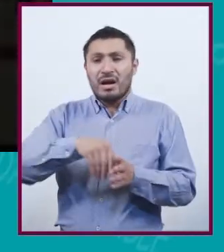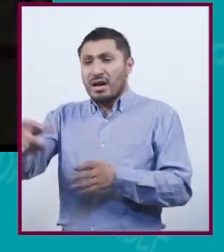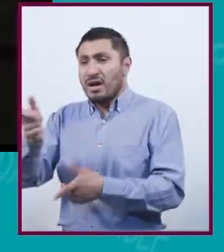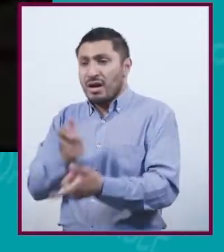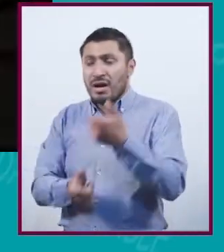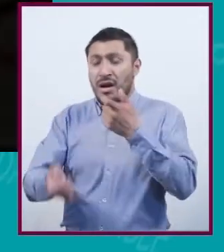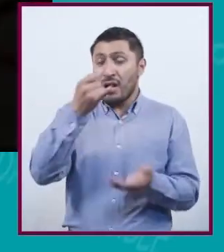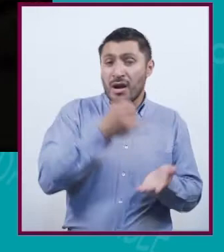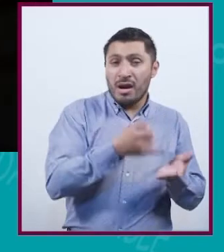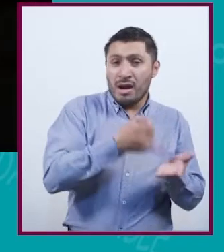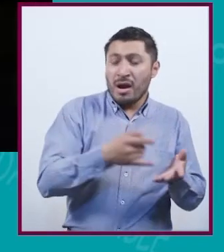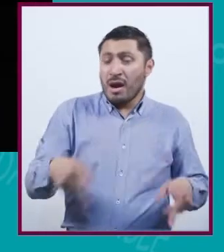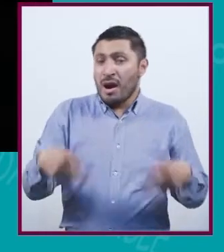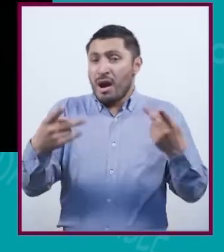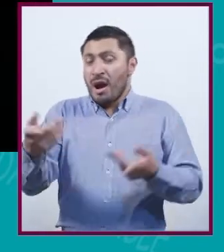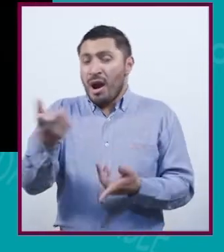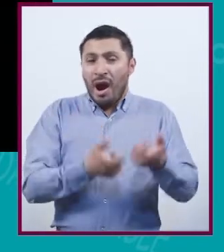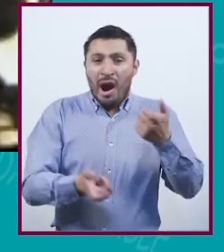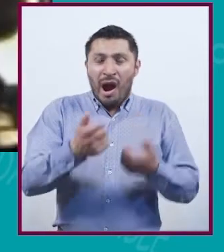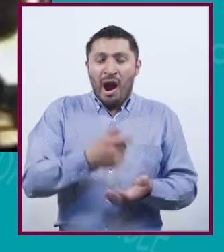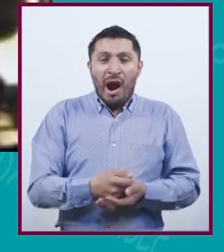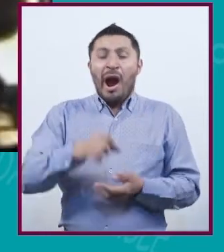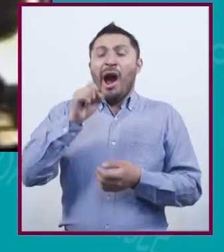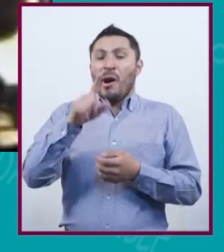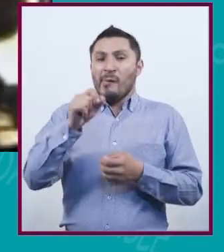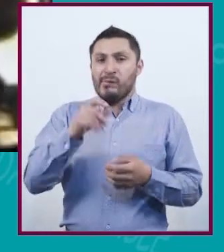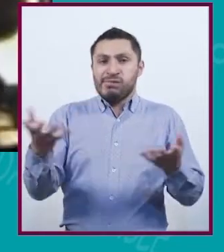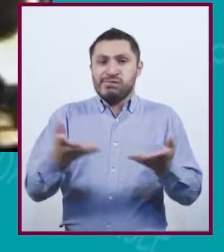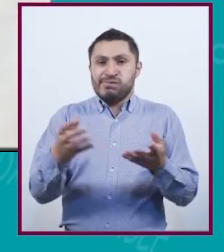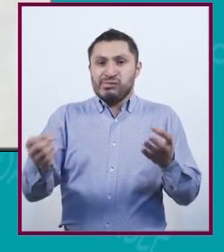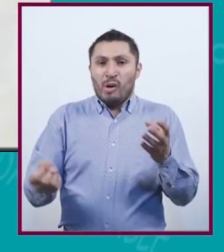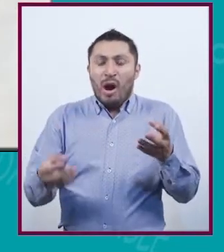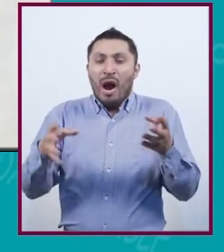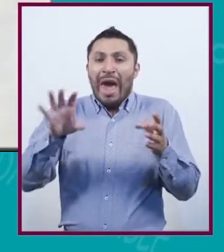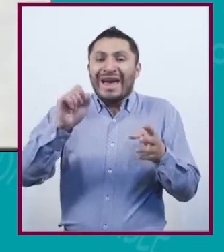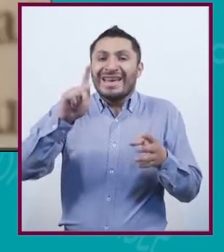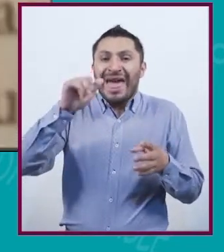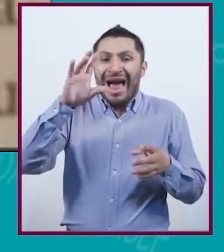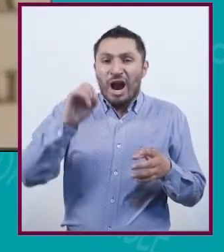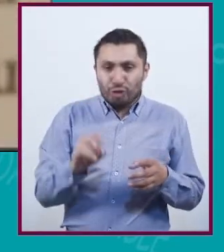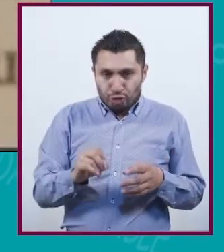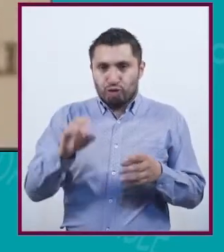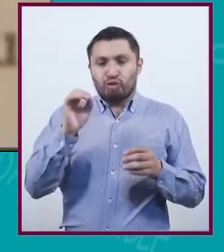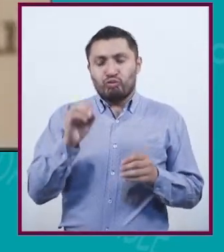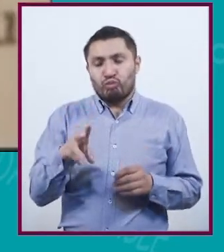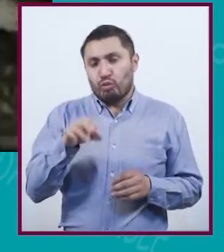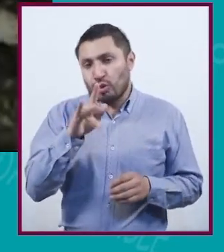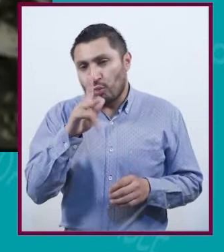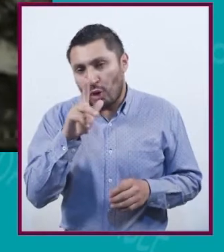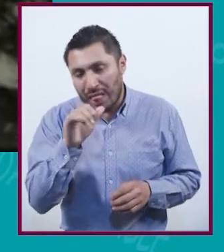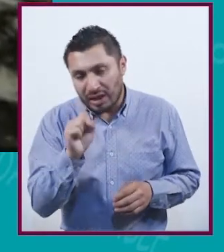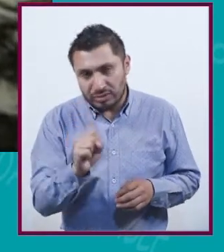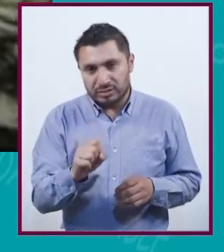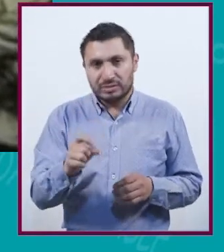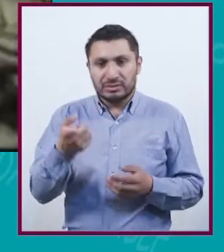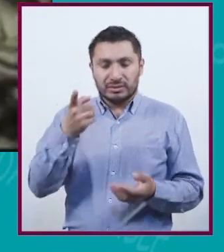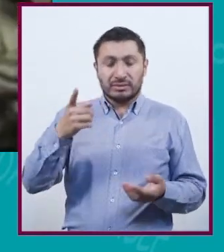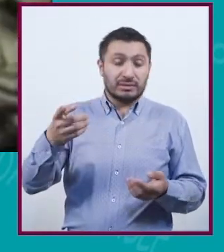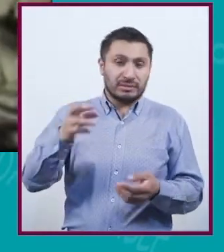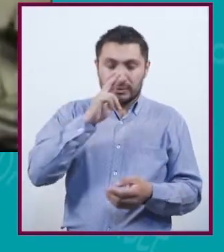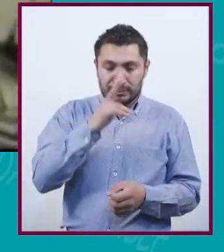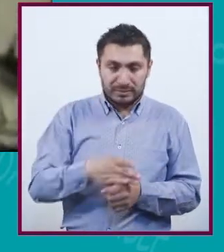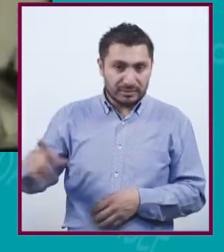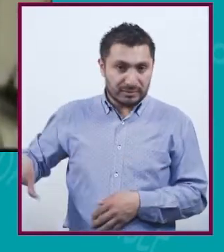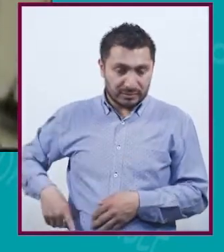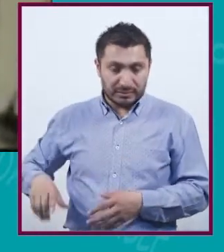poder recolectar una mayor cantidad de impuestos comerciales y aduanales. Además, se crearon los estancos o monopolios en